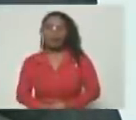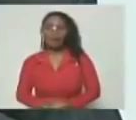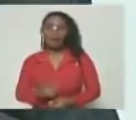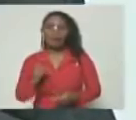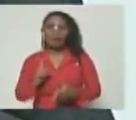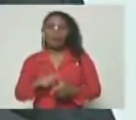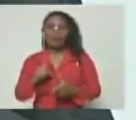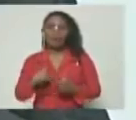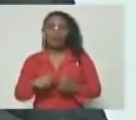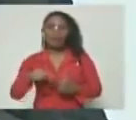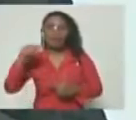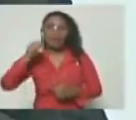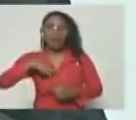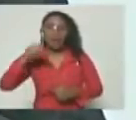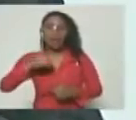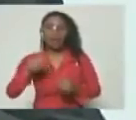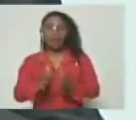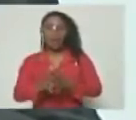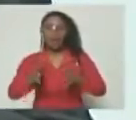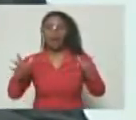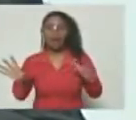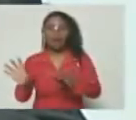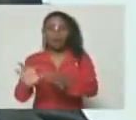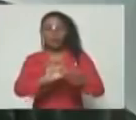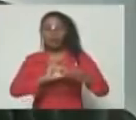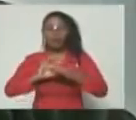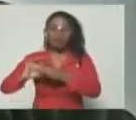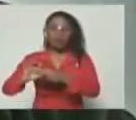Entonces, si aquí hay una gran unidad entre todos,